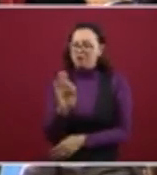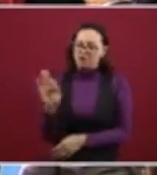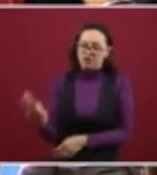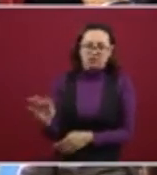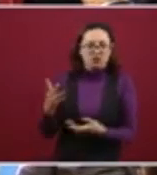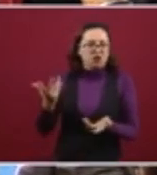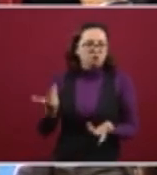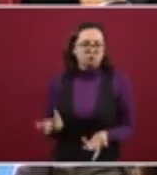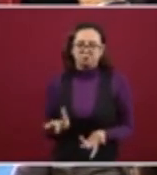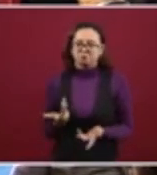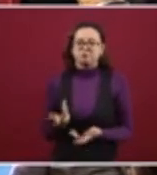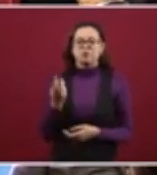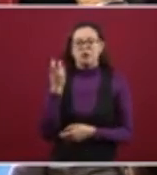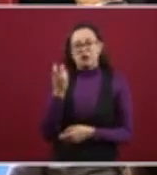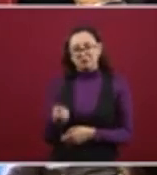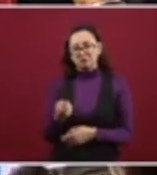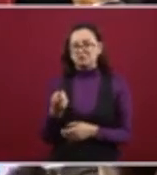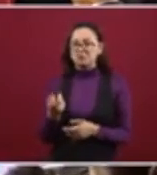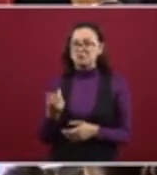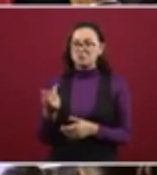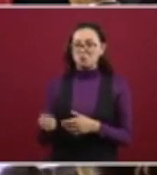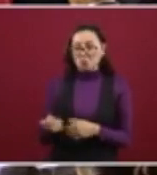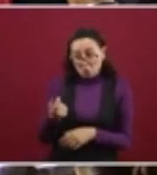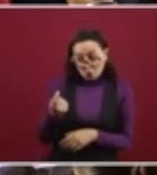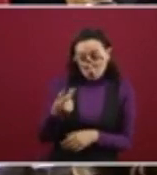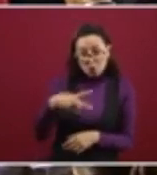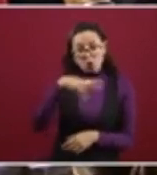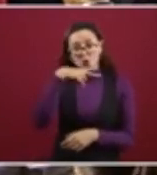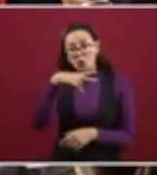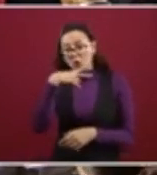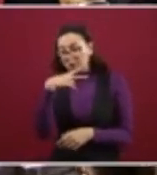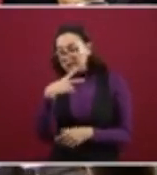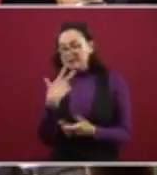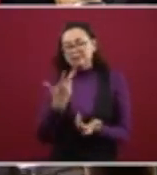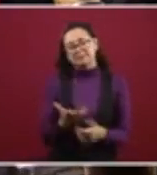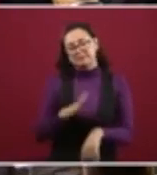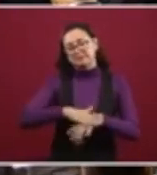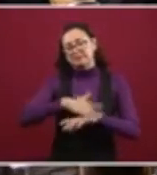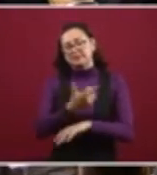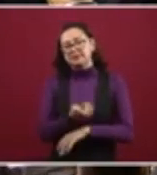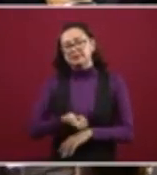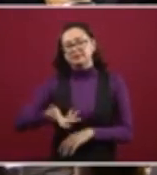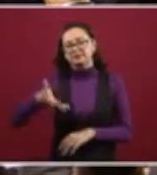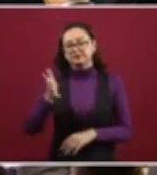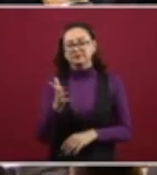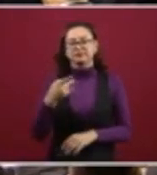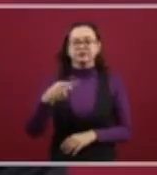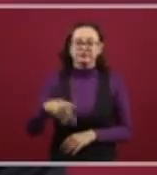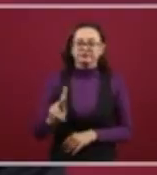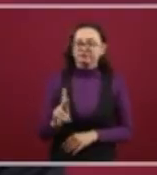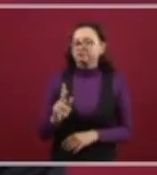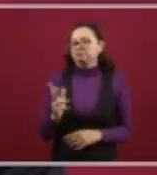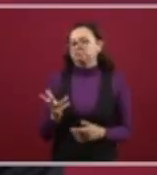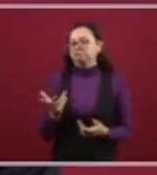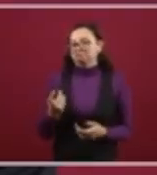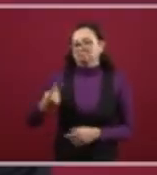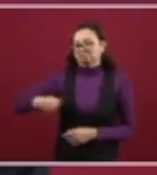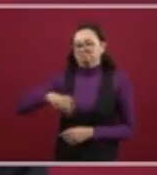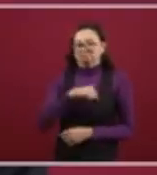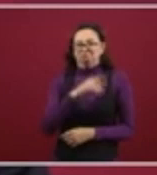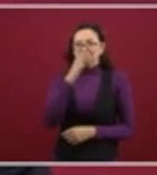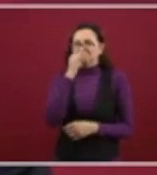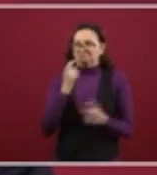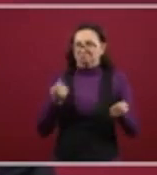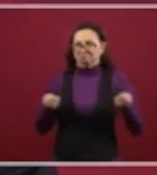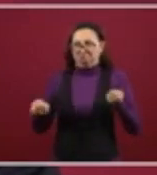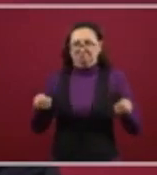eso hizo encarecerlo en los diferentes sistemas de distribución. Pero, insisto, no hay una razón,